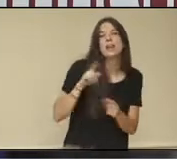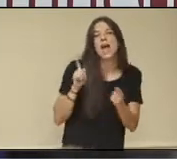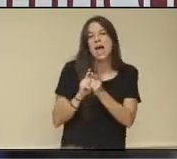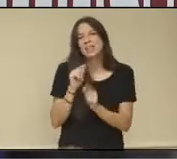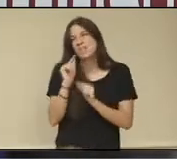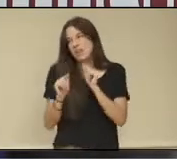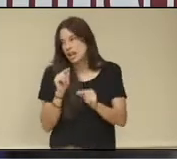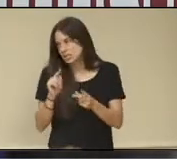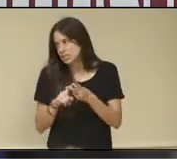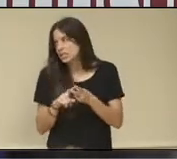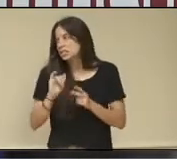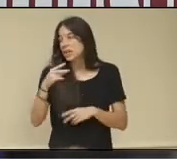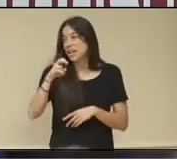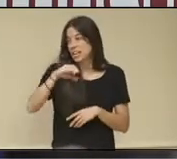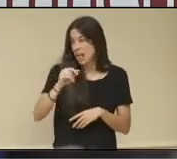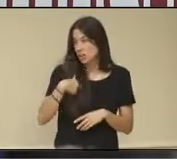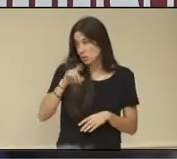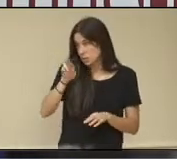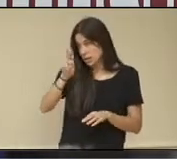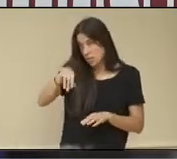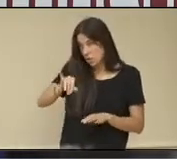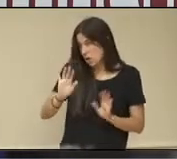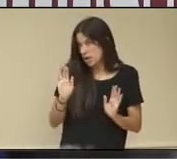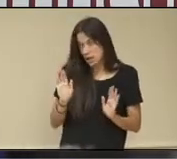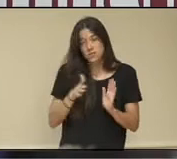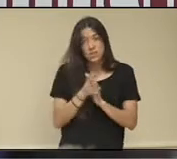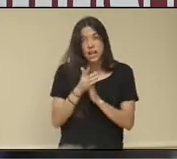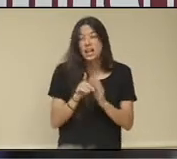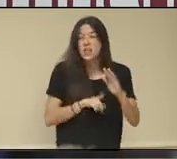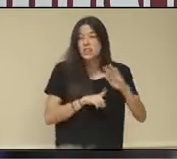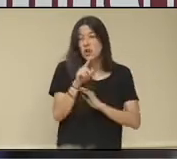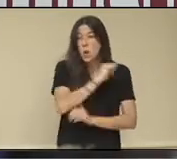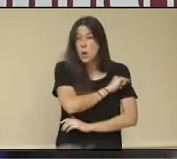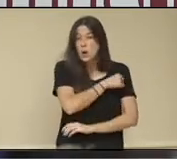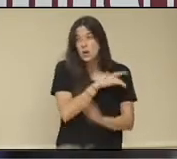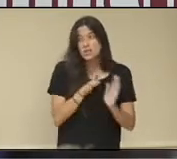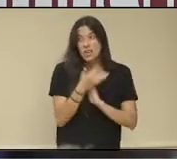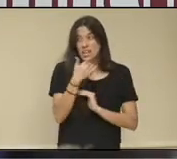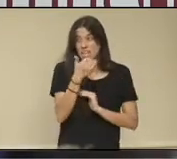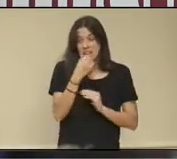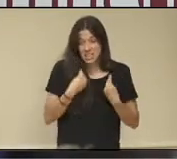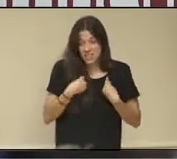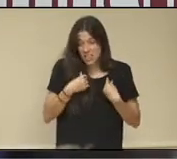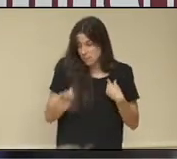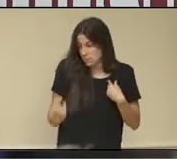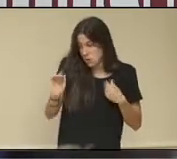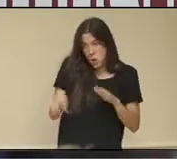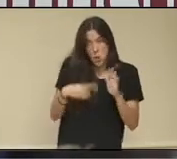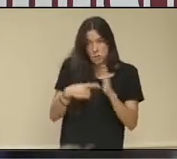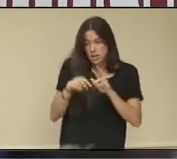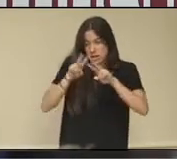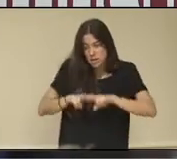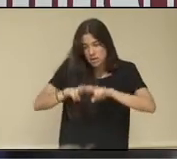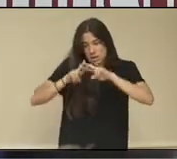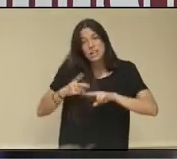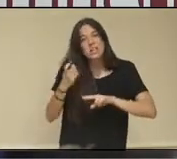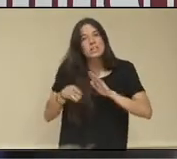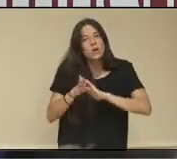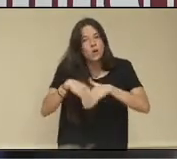la razón, el desarrollo de una vacuna es labor de casi toda una vida y requiere continuidad.